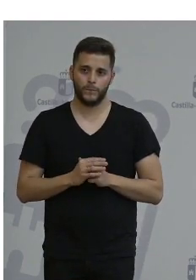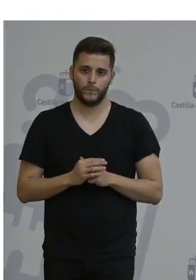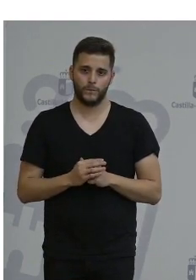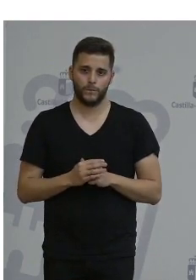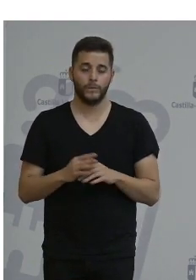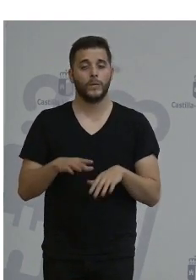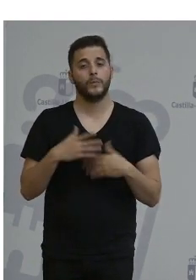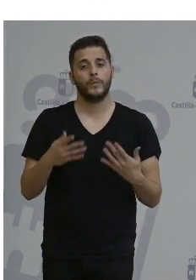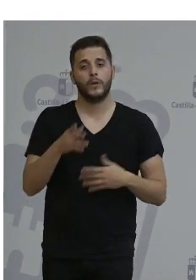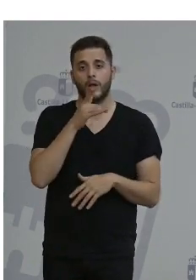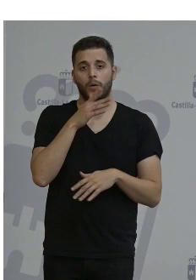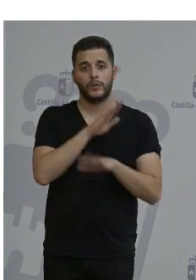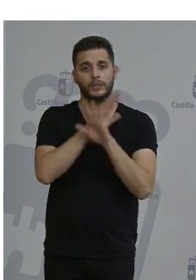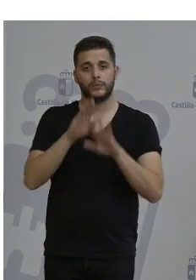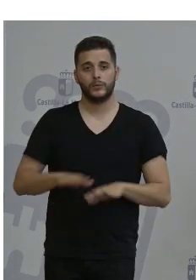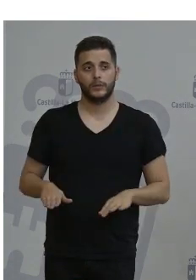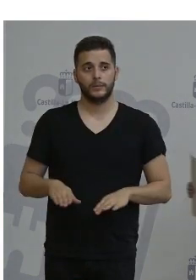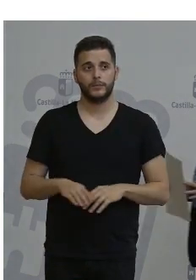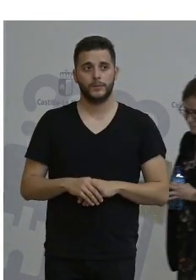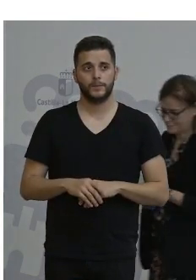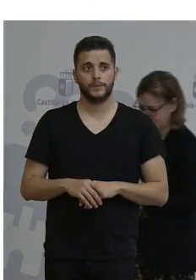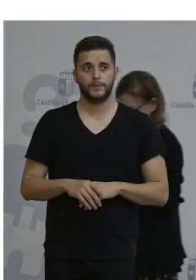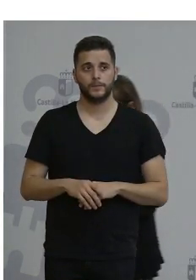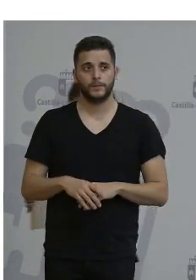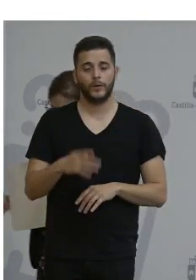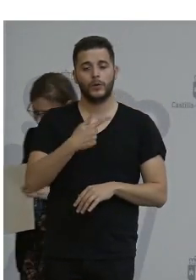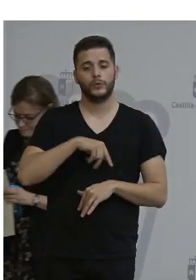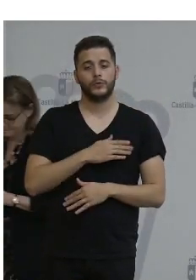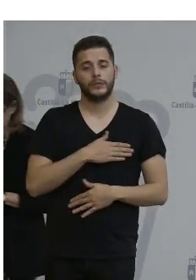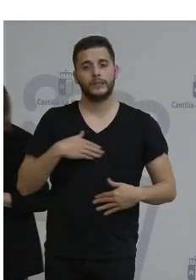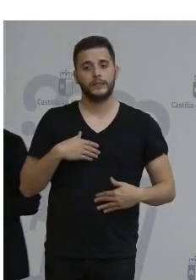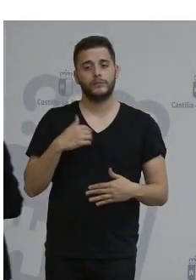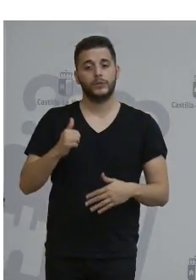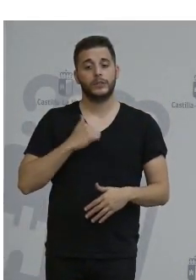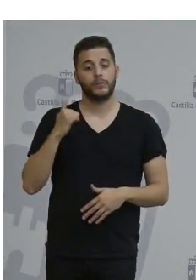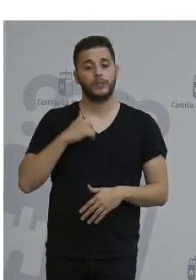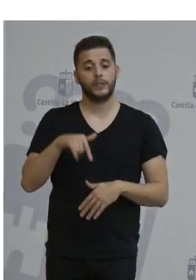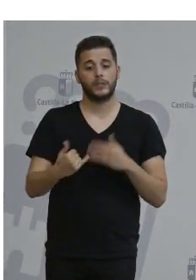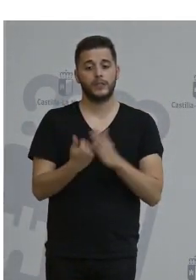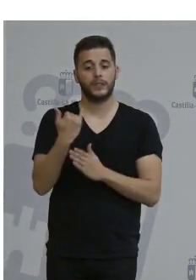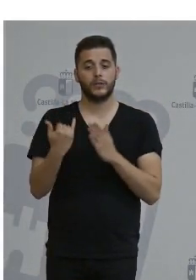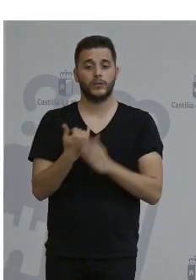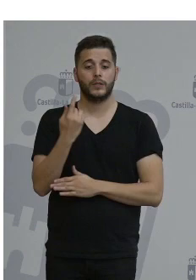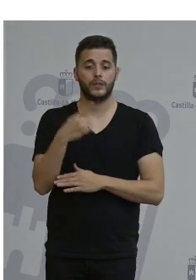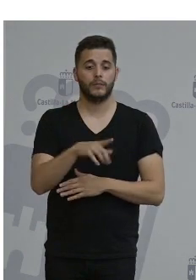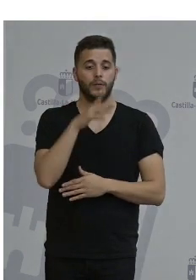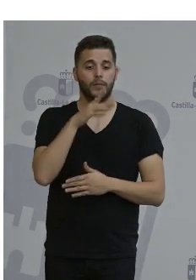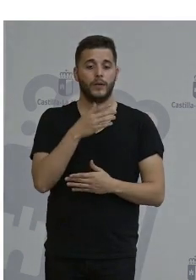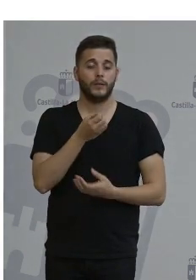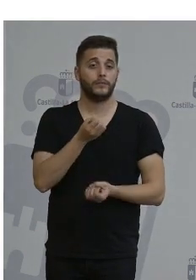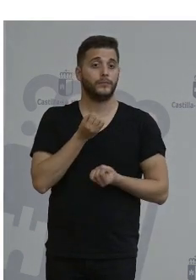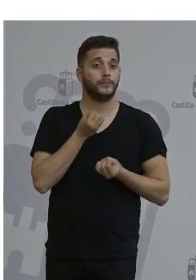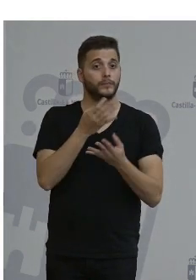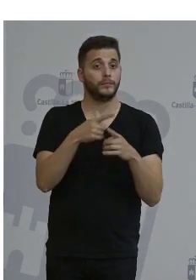Bueno, y ya por último, queríamos aprovechar también esta jornada para compartir con todos